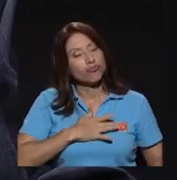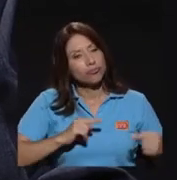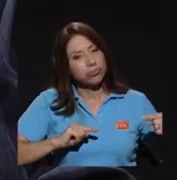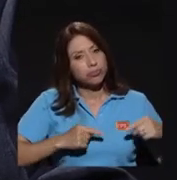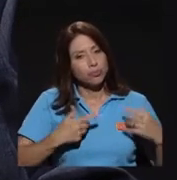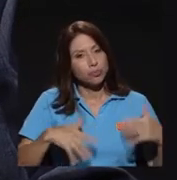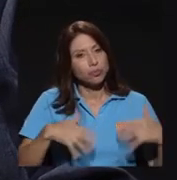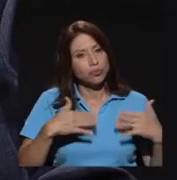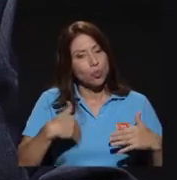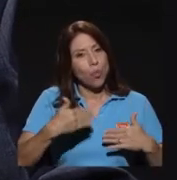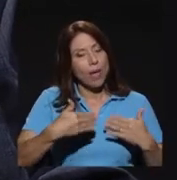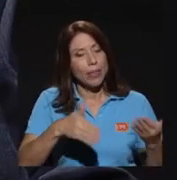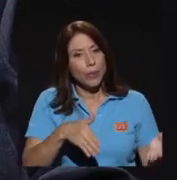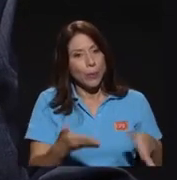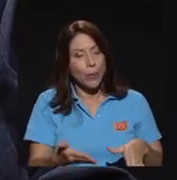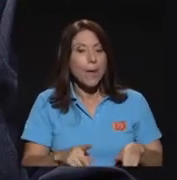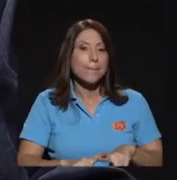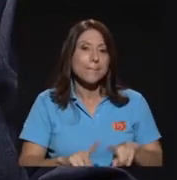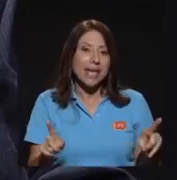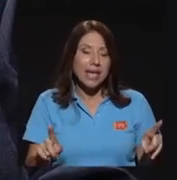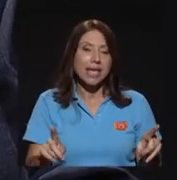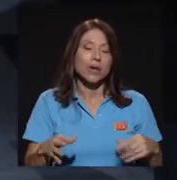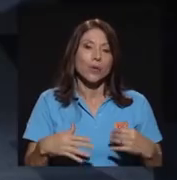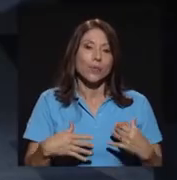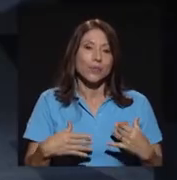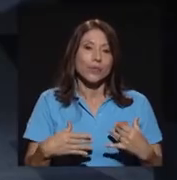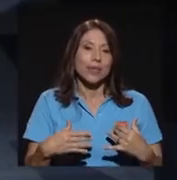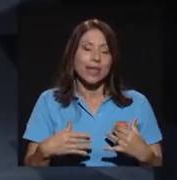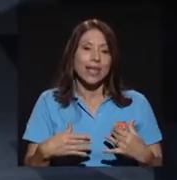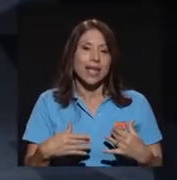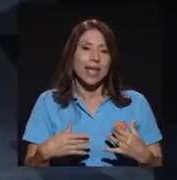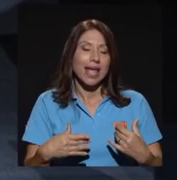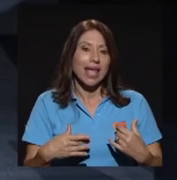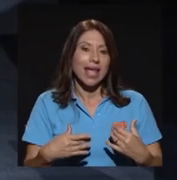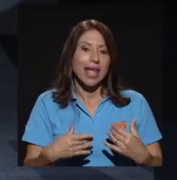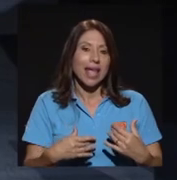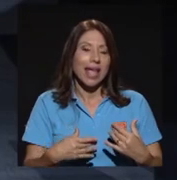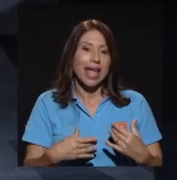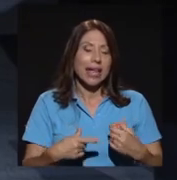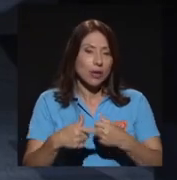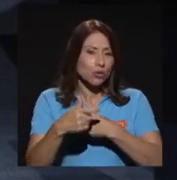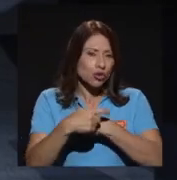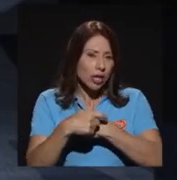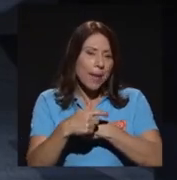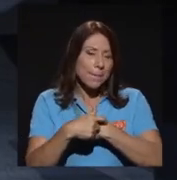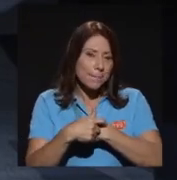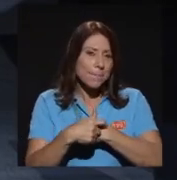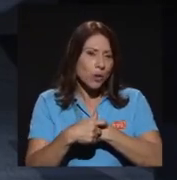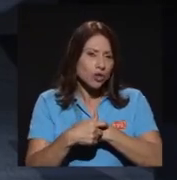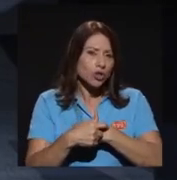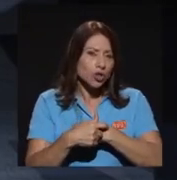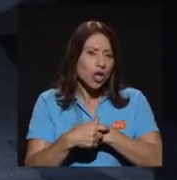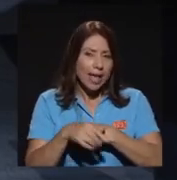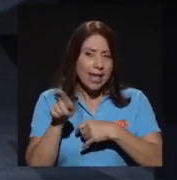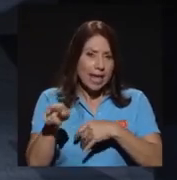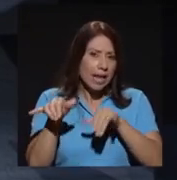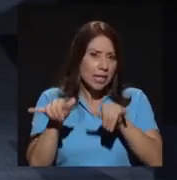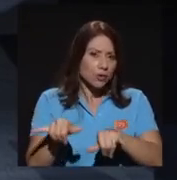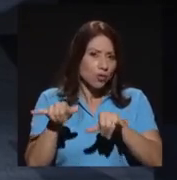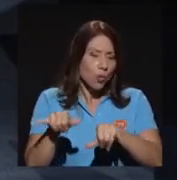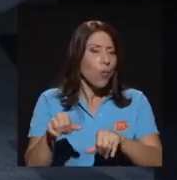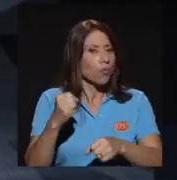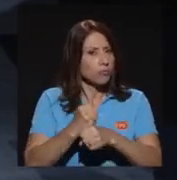pero en los tiempos en que estuvo tuvo construcciones muy importantes